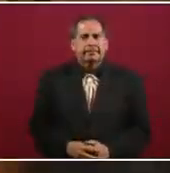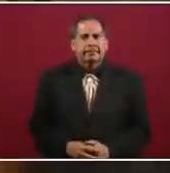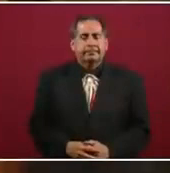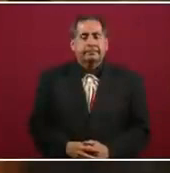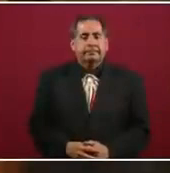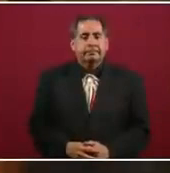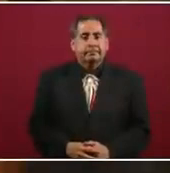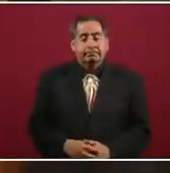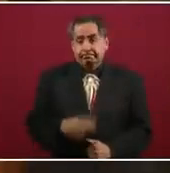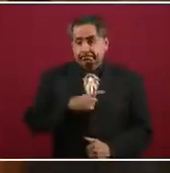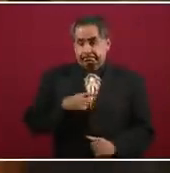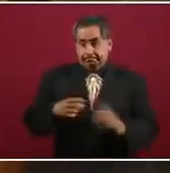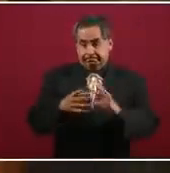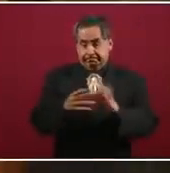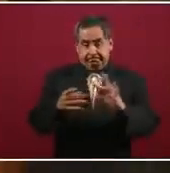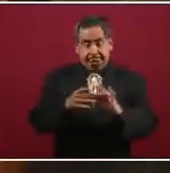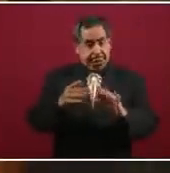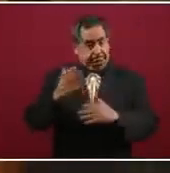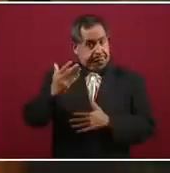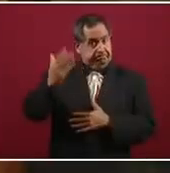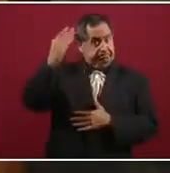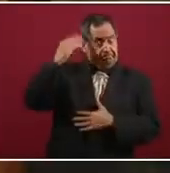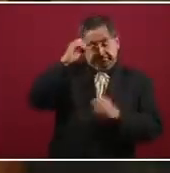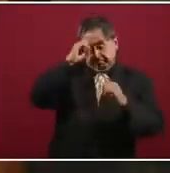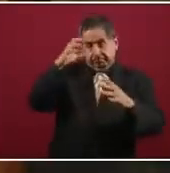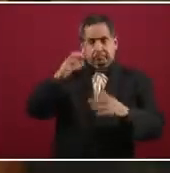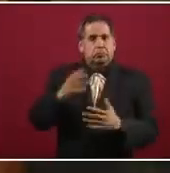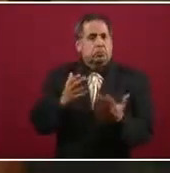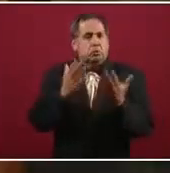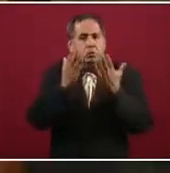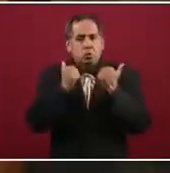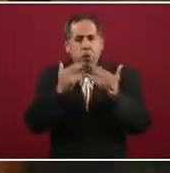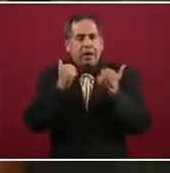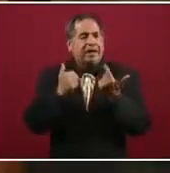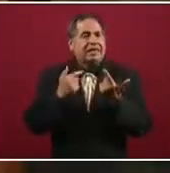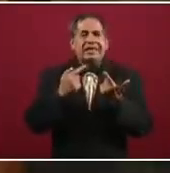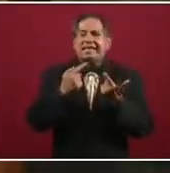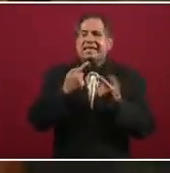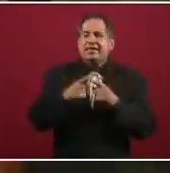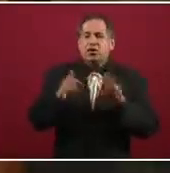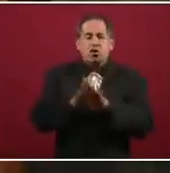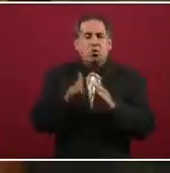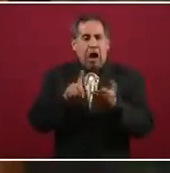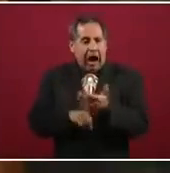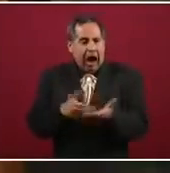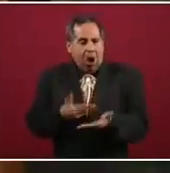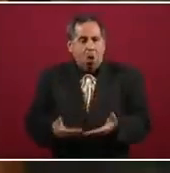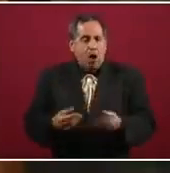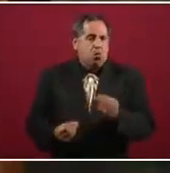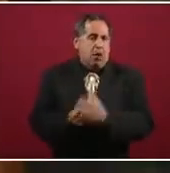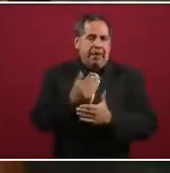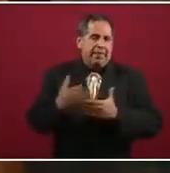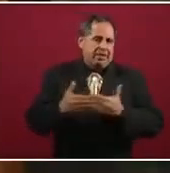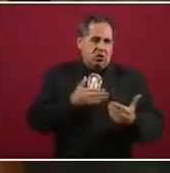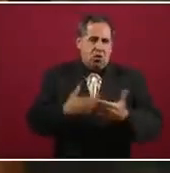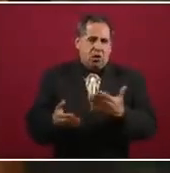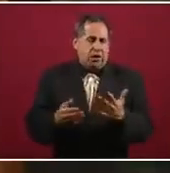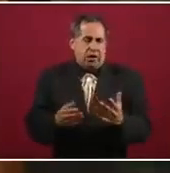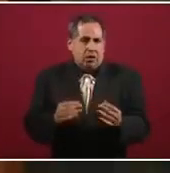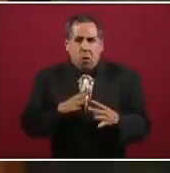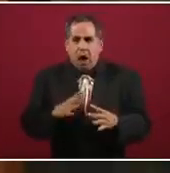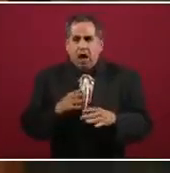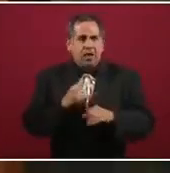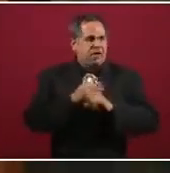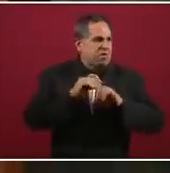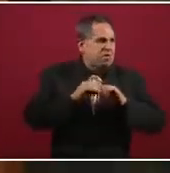Hay que imaginar que en aquella época no se contaba con estos dispositivos con los que tenemos hoy día y que no podían